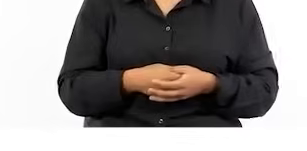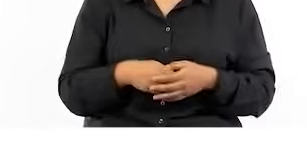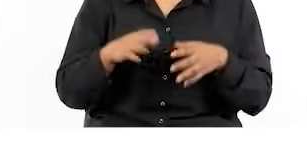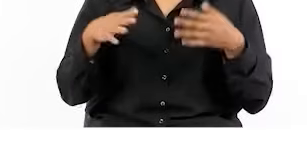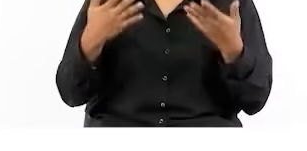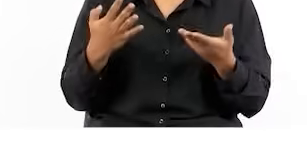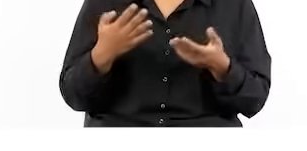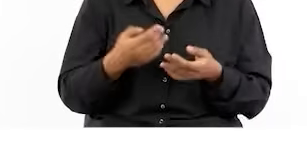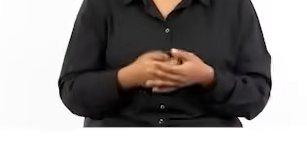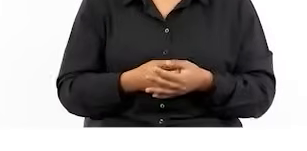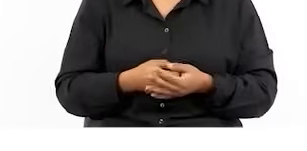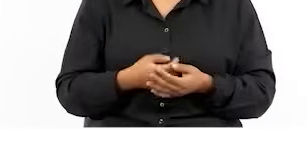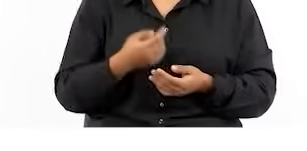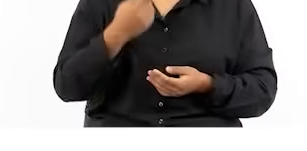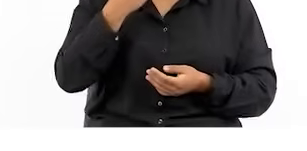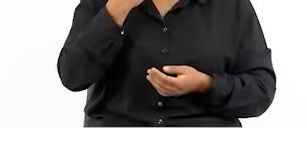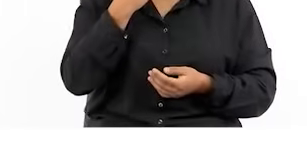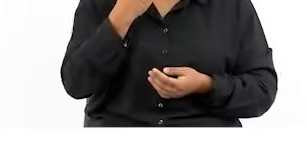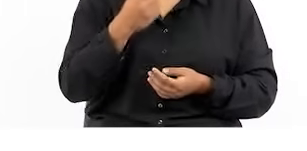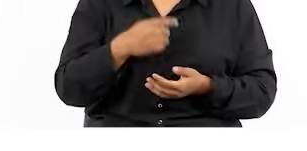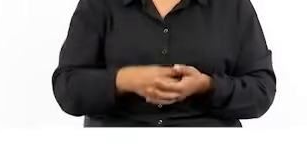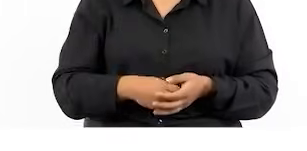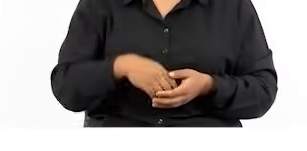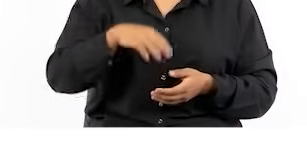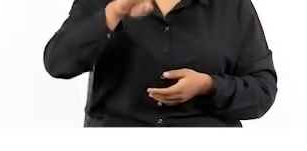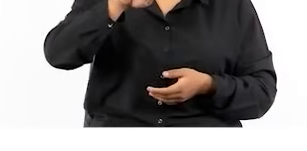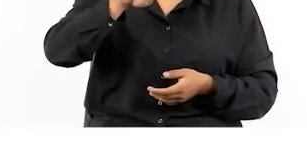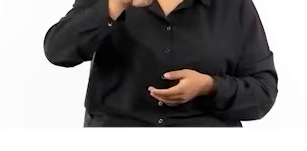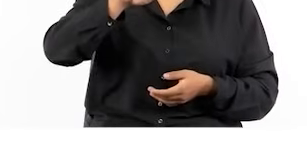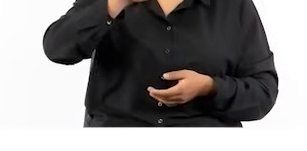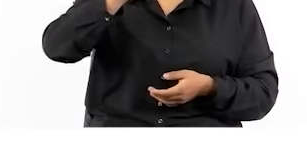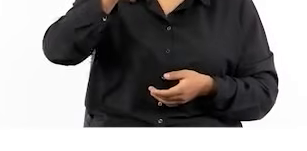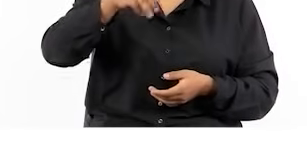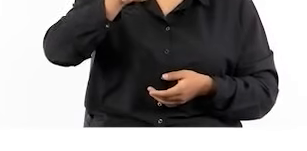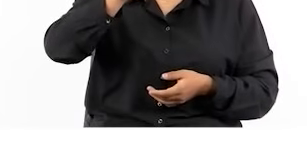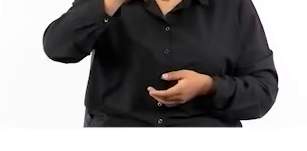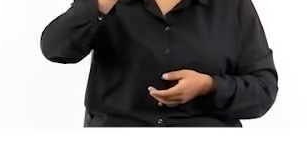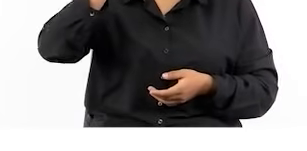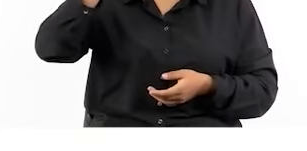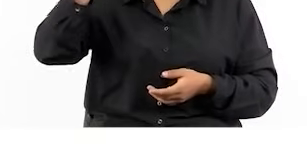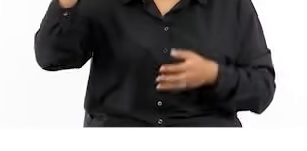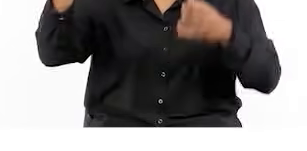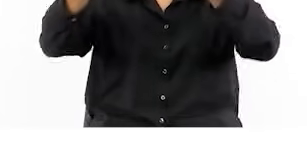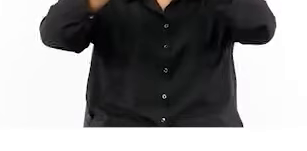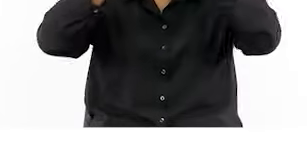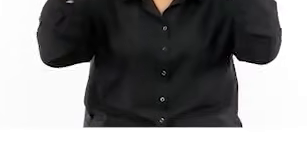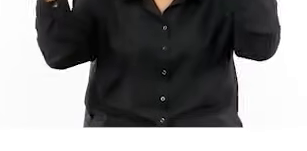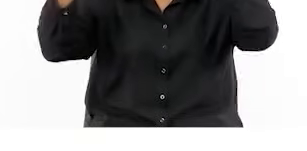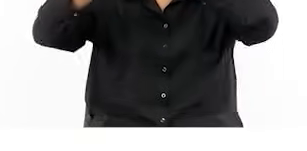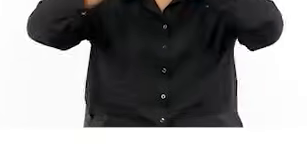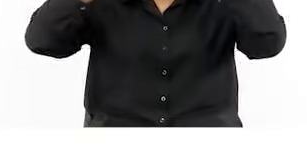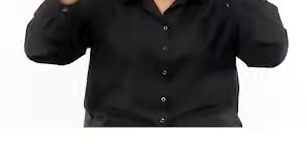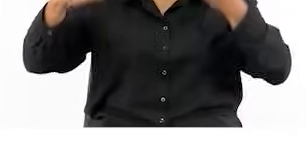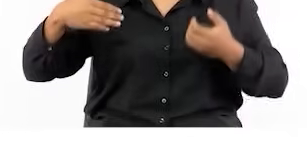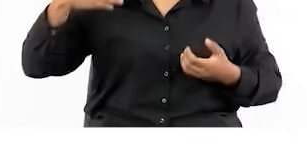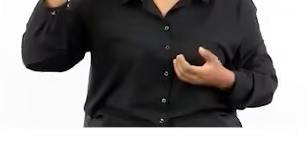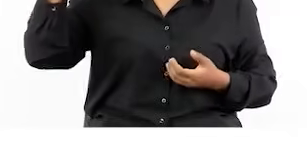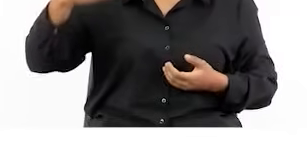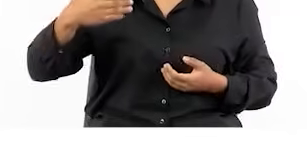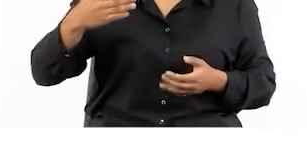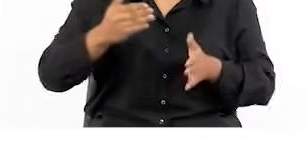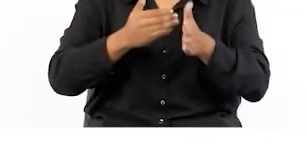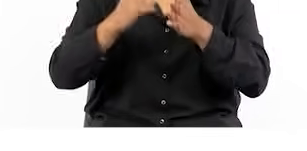cómo ordenarlos temporalmente? Bueno, en los más de 4.500 millones de años de la existencia de la